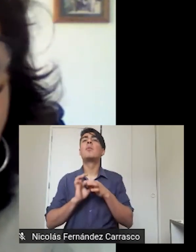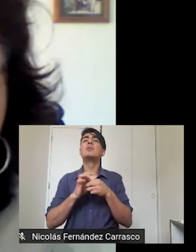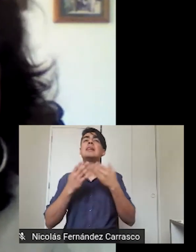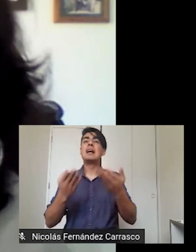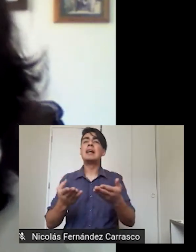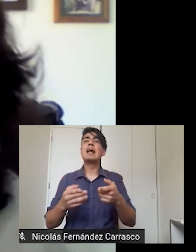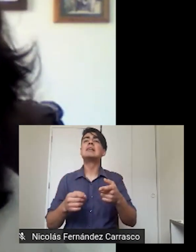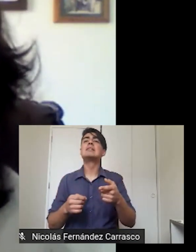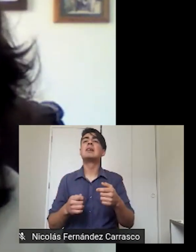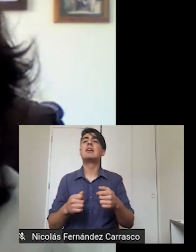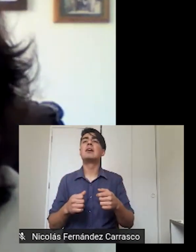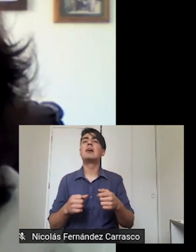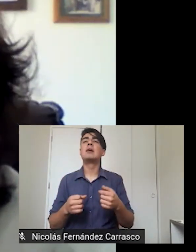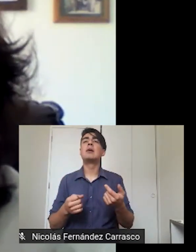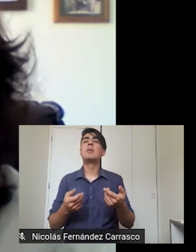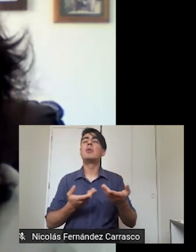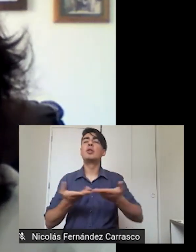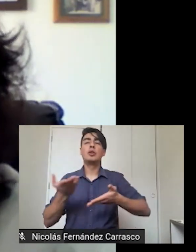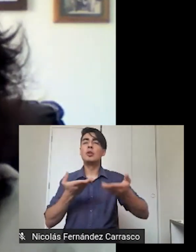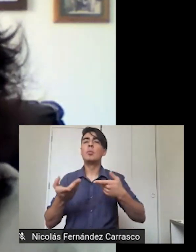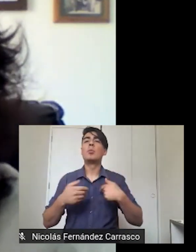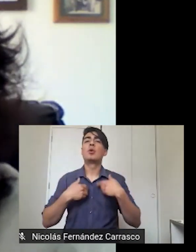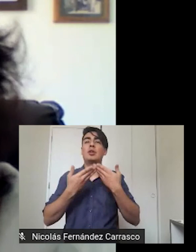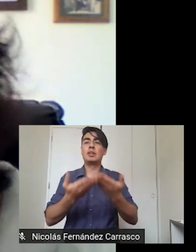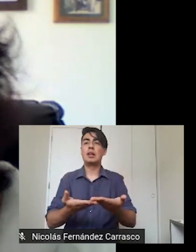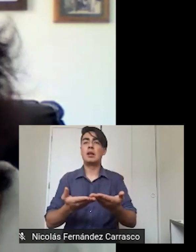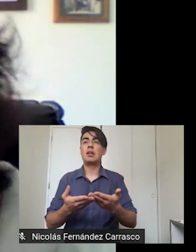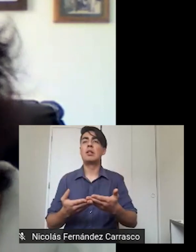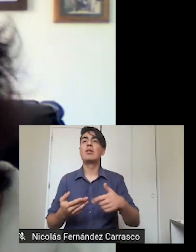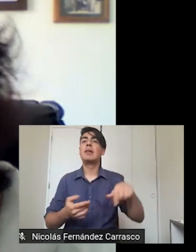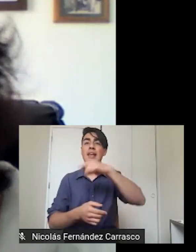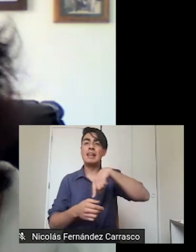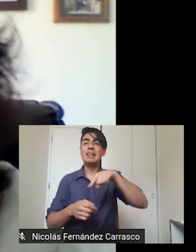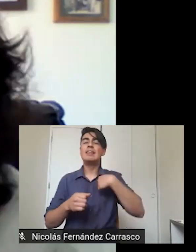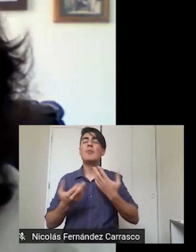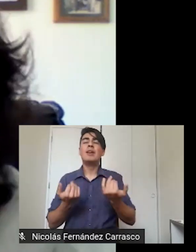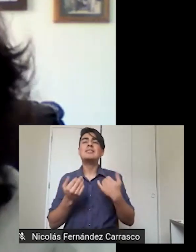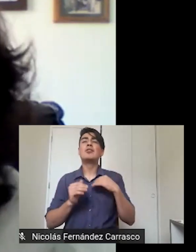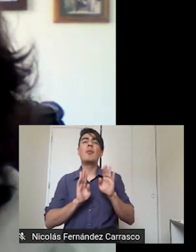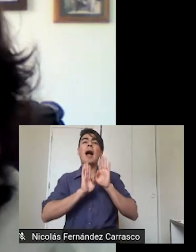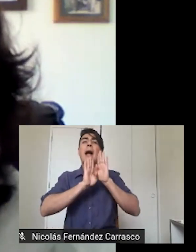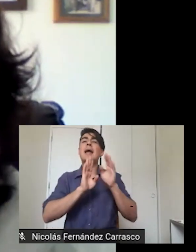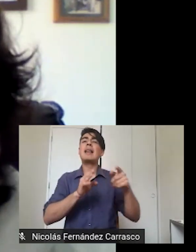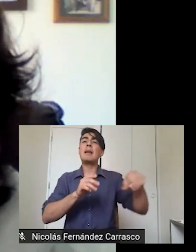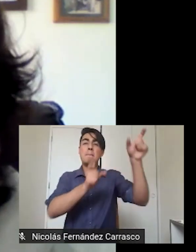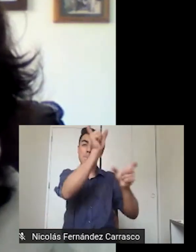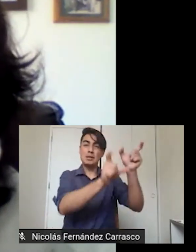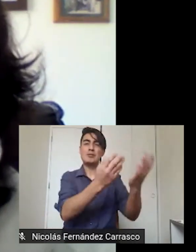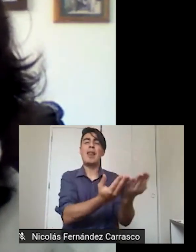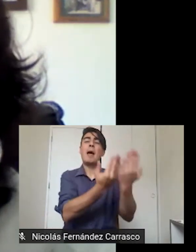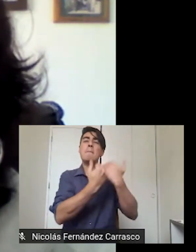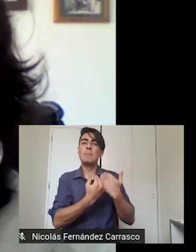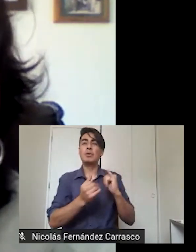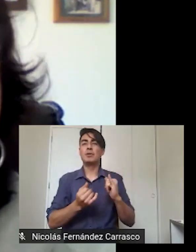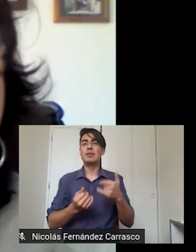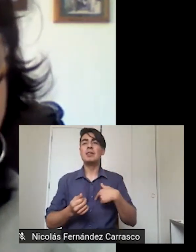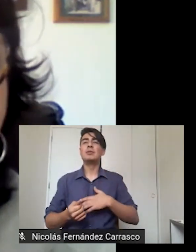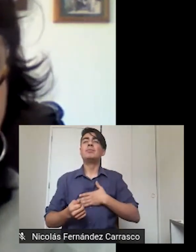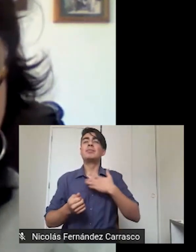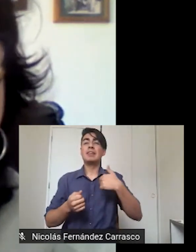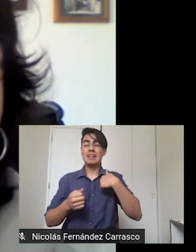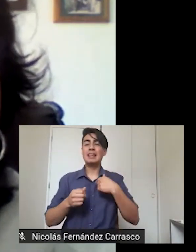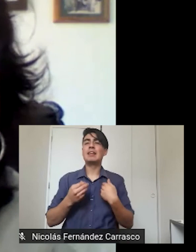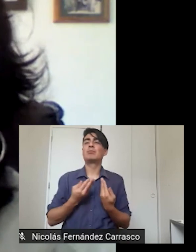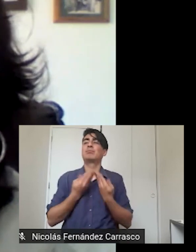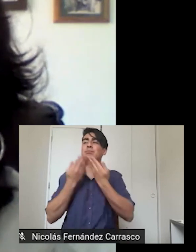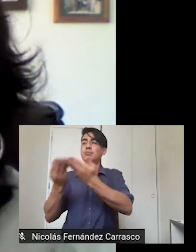de la gente para que lo transmitamos a ti y a Alfredo. Bueno. Yo pienso que ya